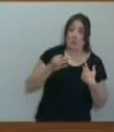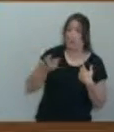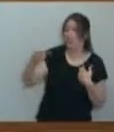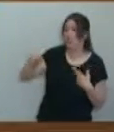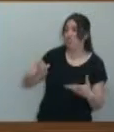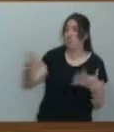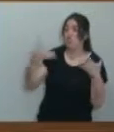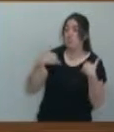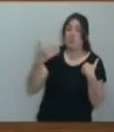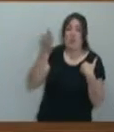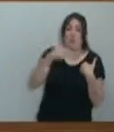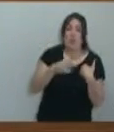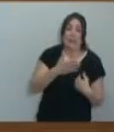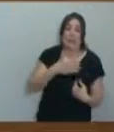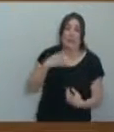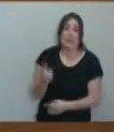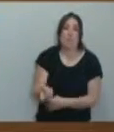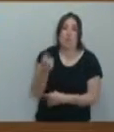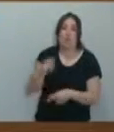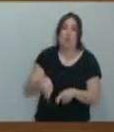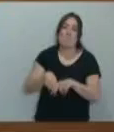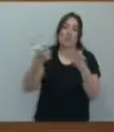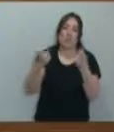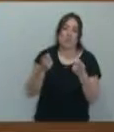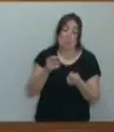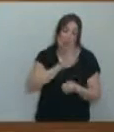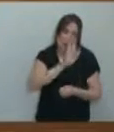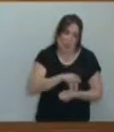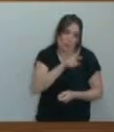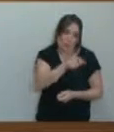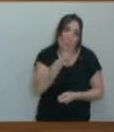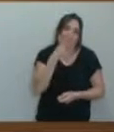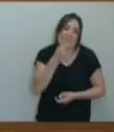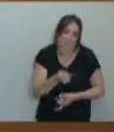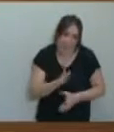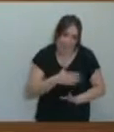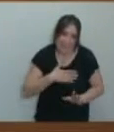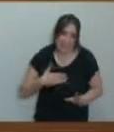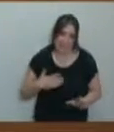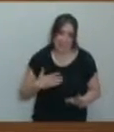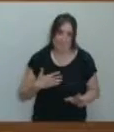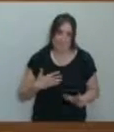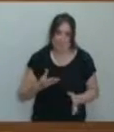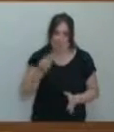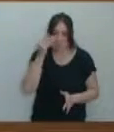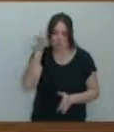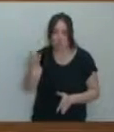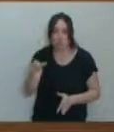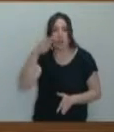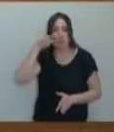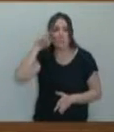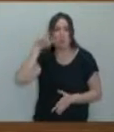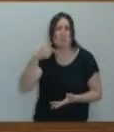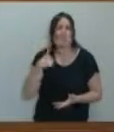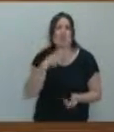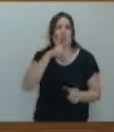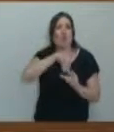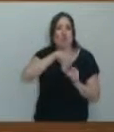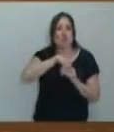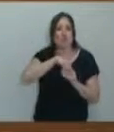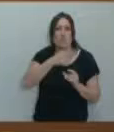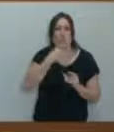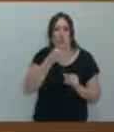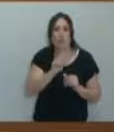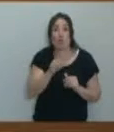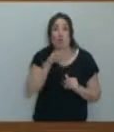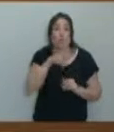se quieren cargar el puerto del Musel, que es lo que parece que usted atribuye permanentemente. Pero no voy a hablar del contenido, porque usted